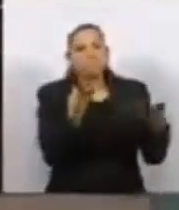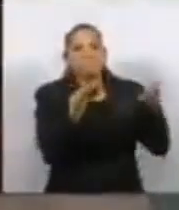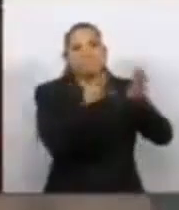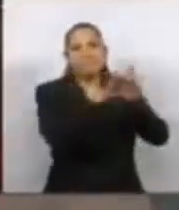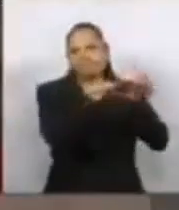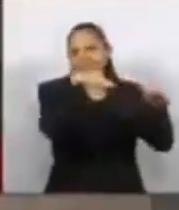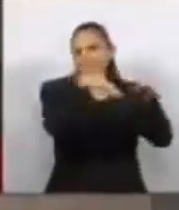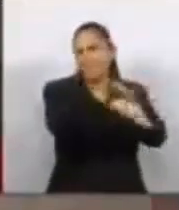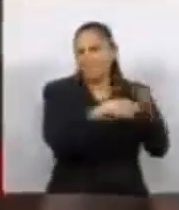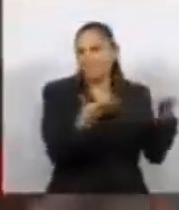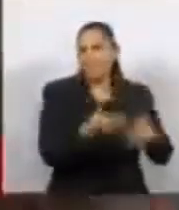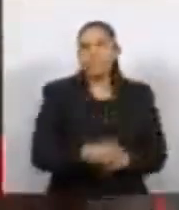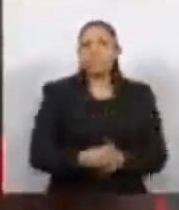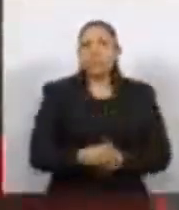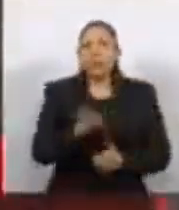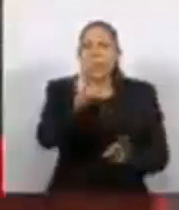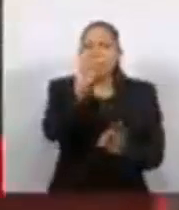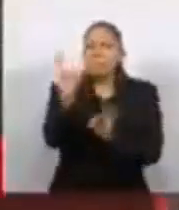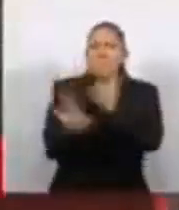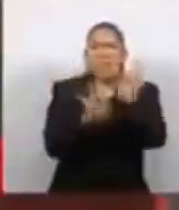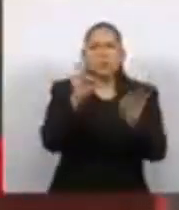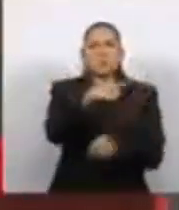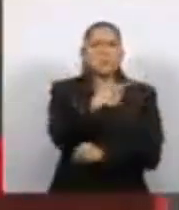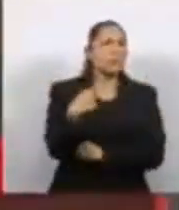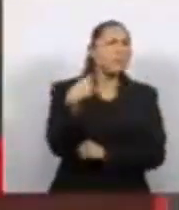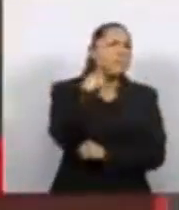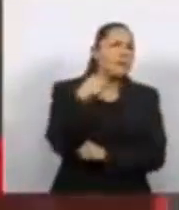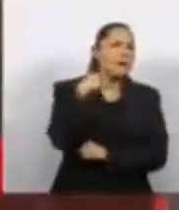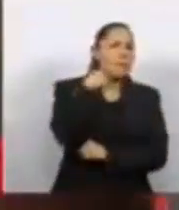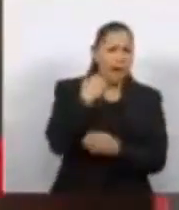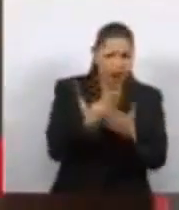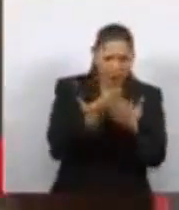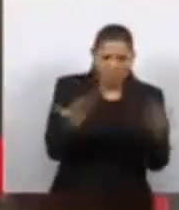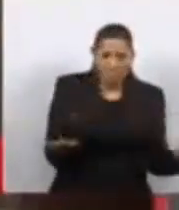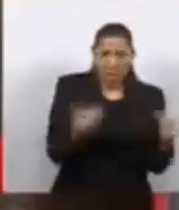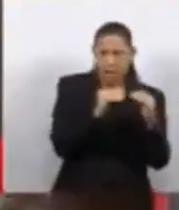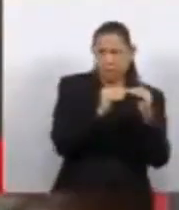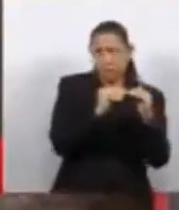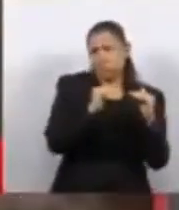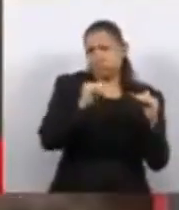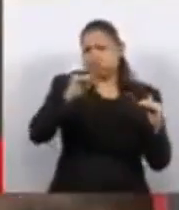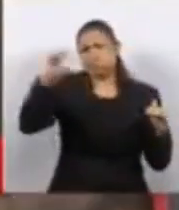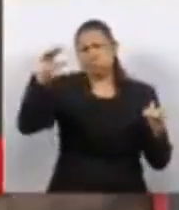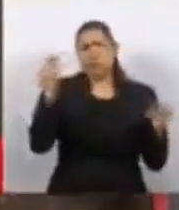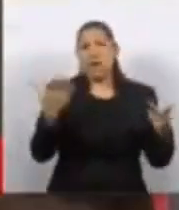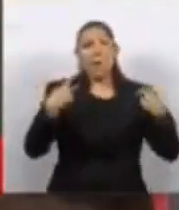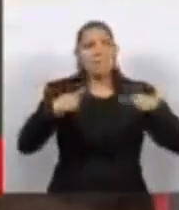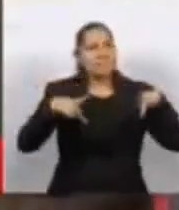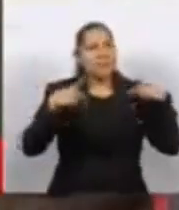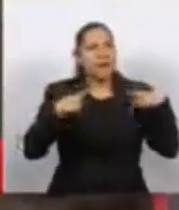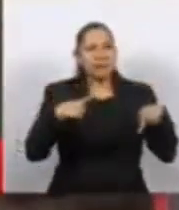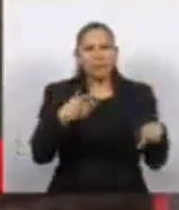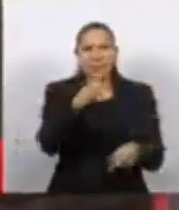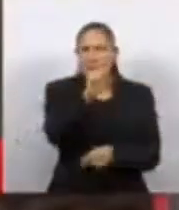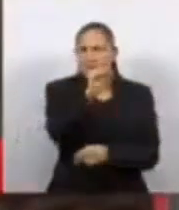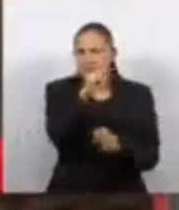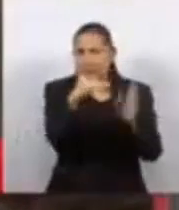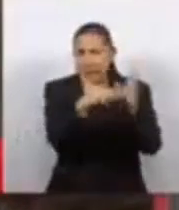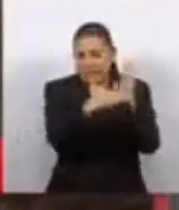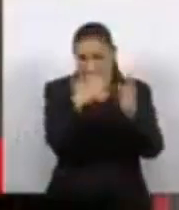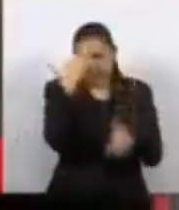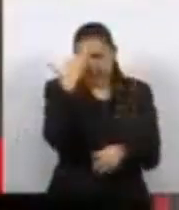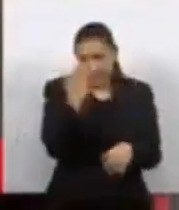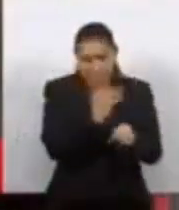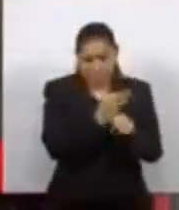la más alta de los últimos años y al día de hoy han sido asesinados más de 60 mil personas en lo que va de